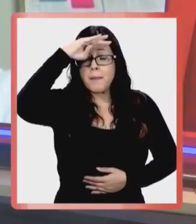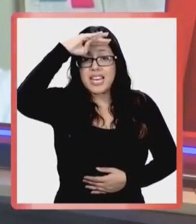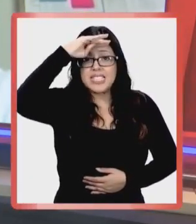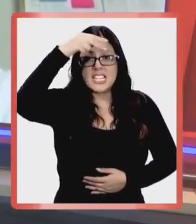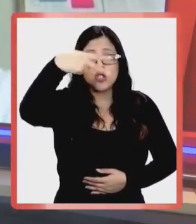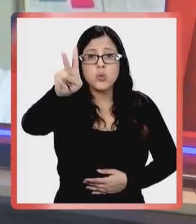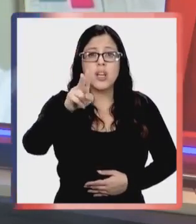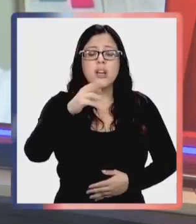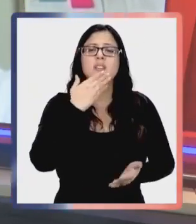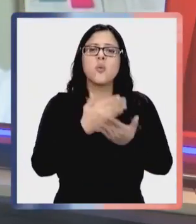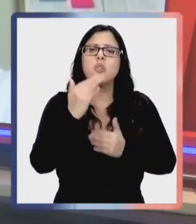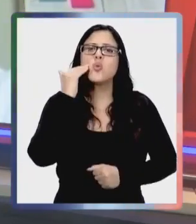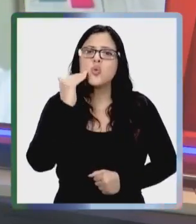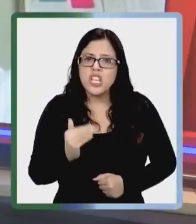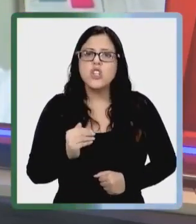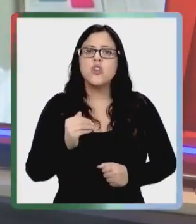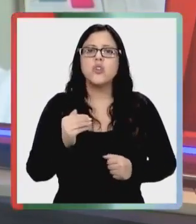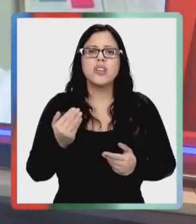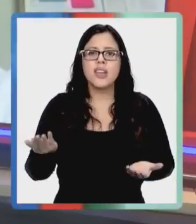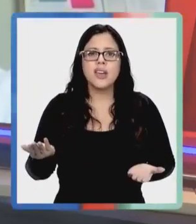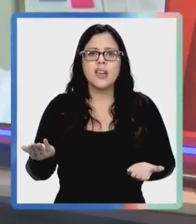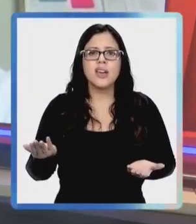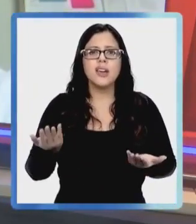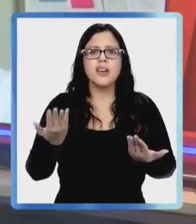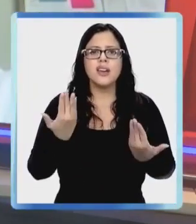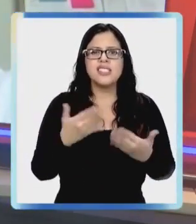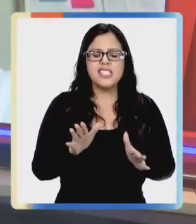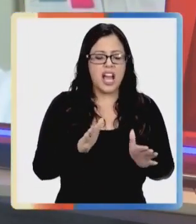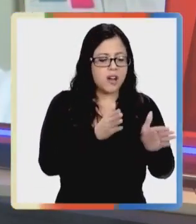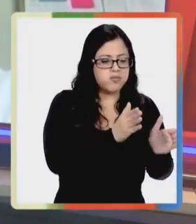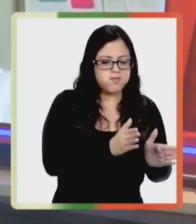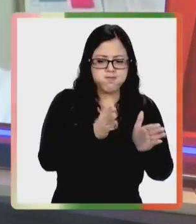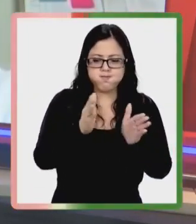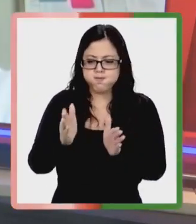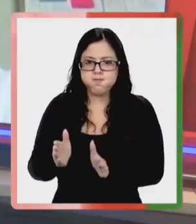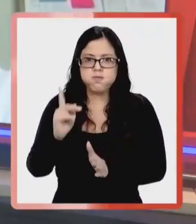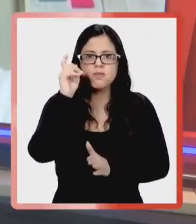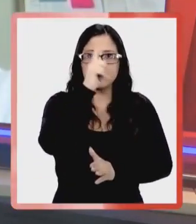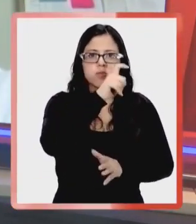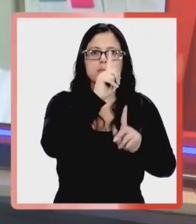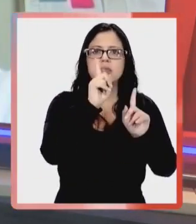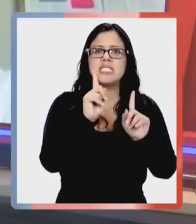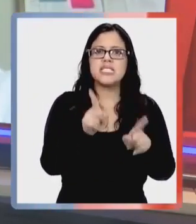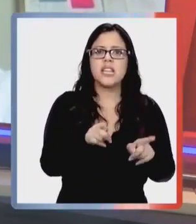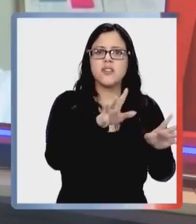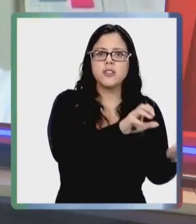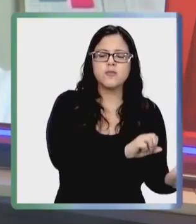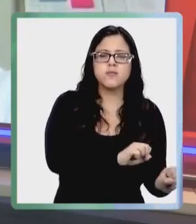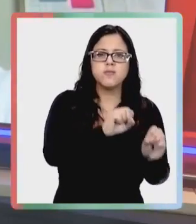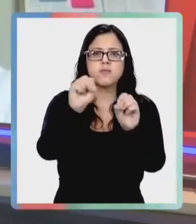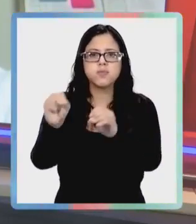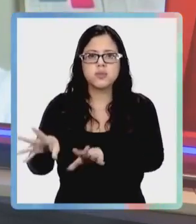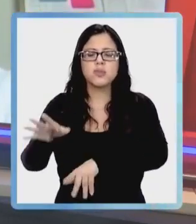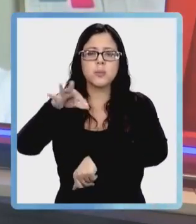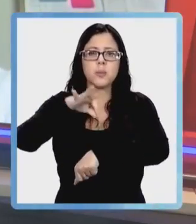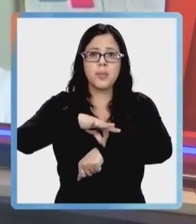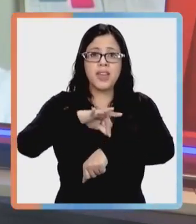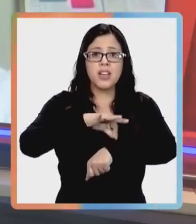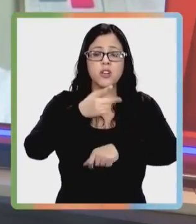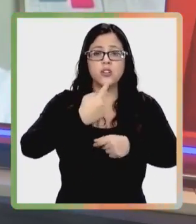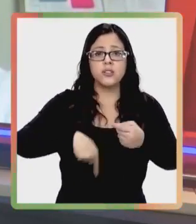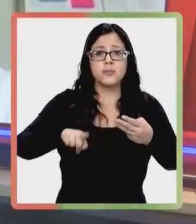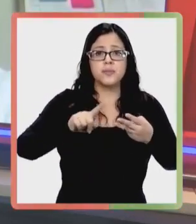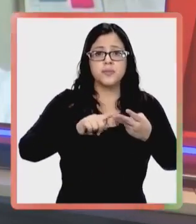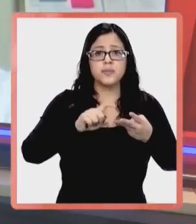experiencia, ¿cuándo un niño sí o sí ya pasó a una etapa un poquito más compleja y tiene que ser llevado ya sea ante un médico,